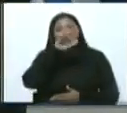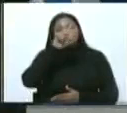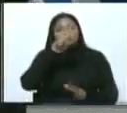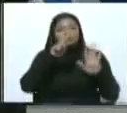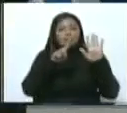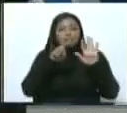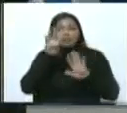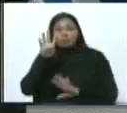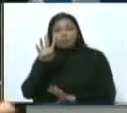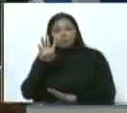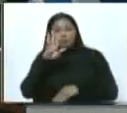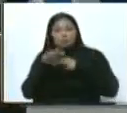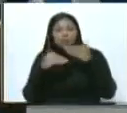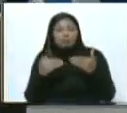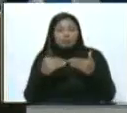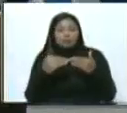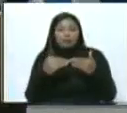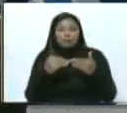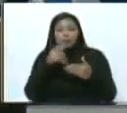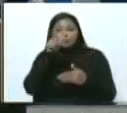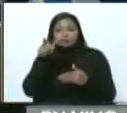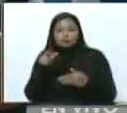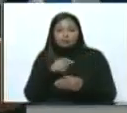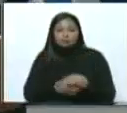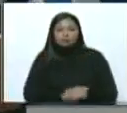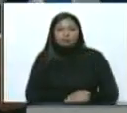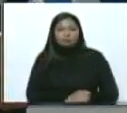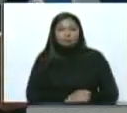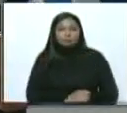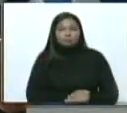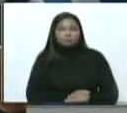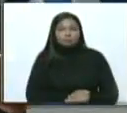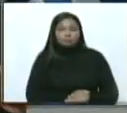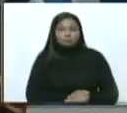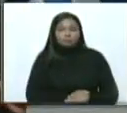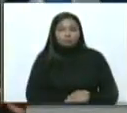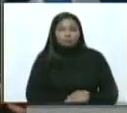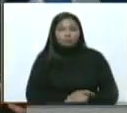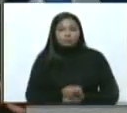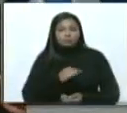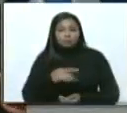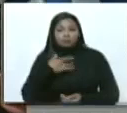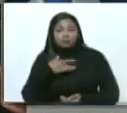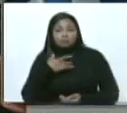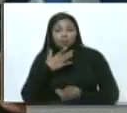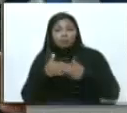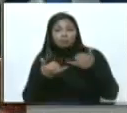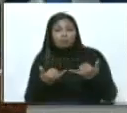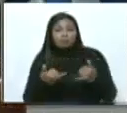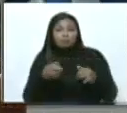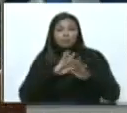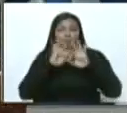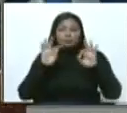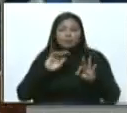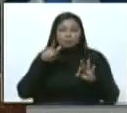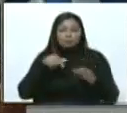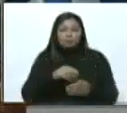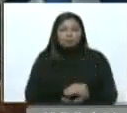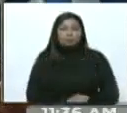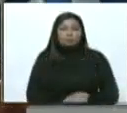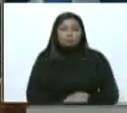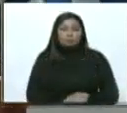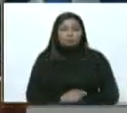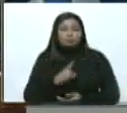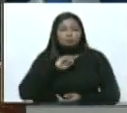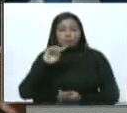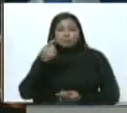5.564 delincuentes. En tal sentido, quiero destacar, y de